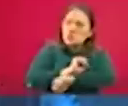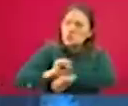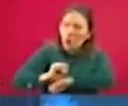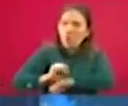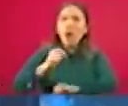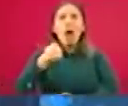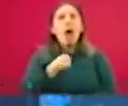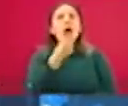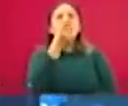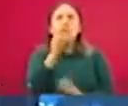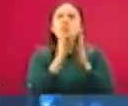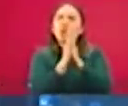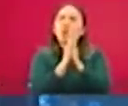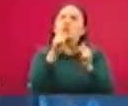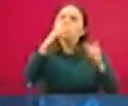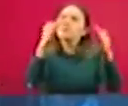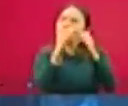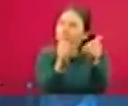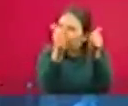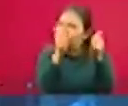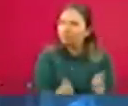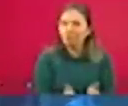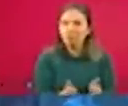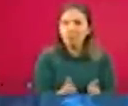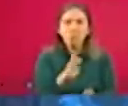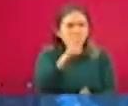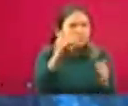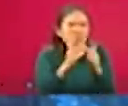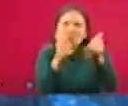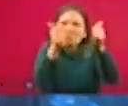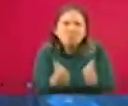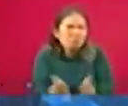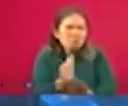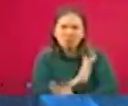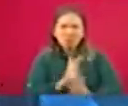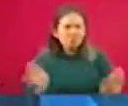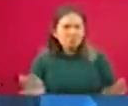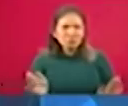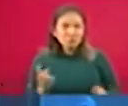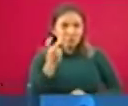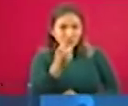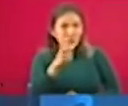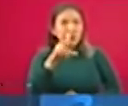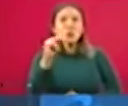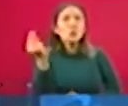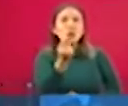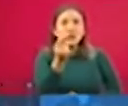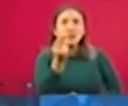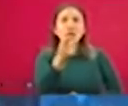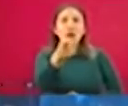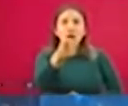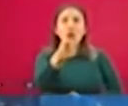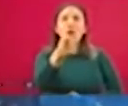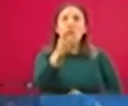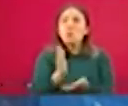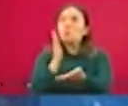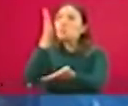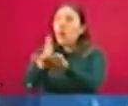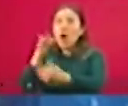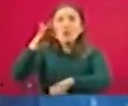la población, porque esas infecciones, en la medida que puedan dejar inmunidad y que la inmunidad sea de larga